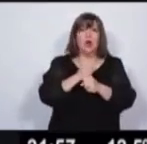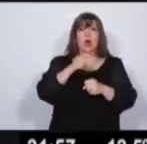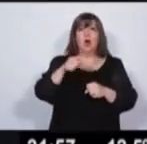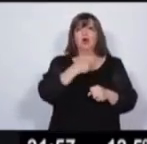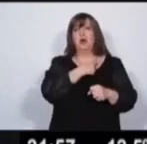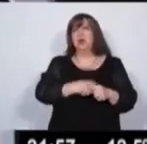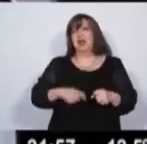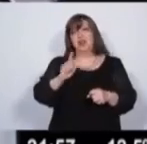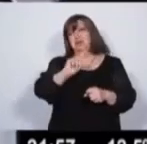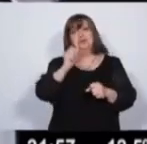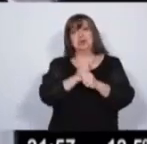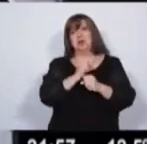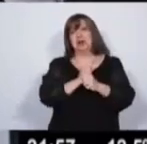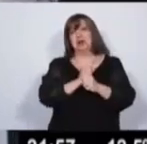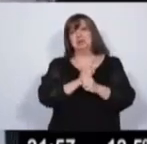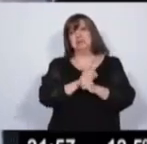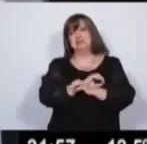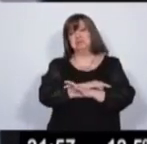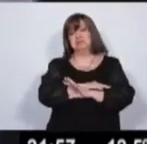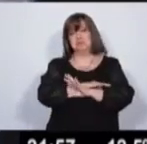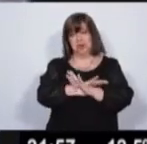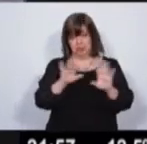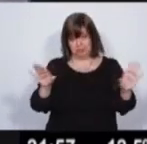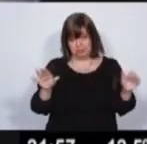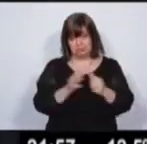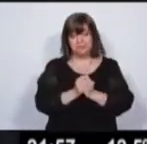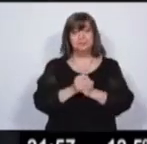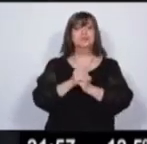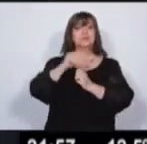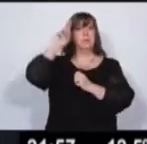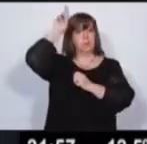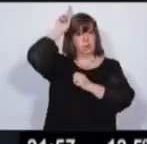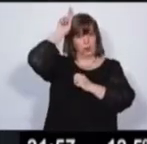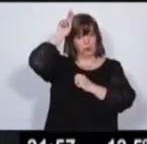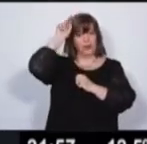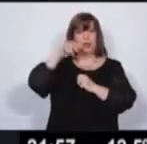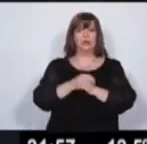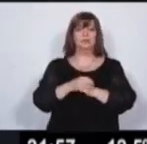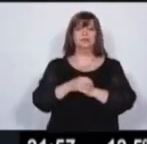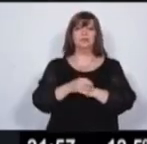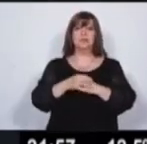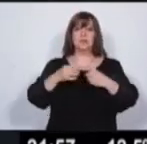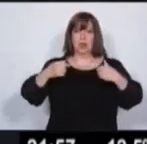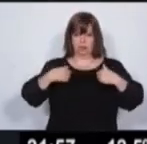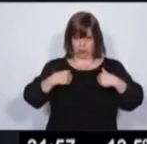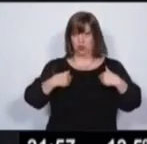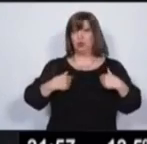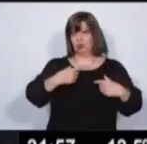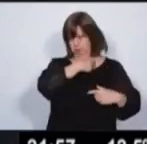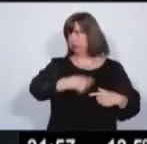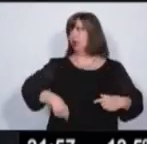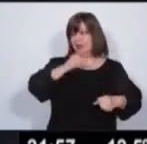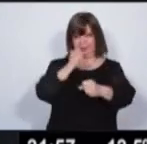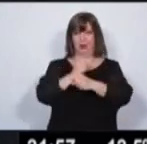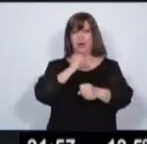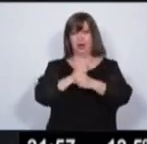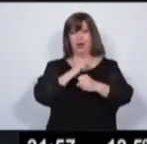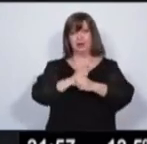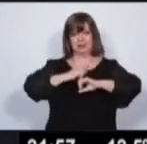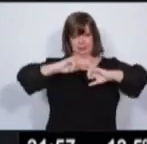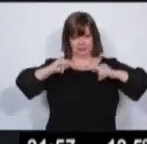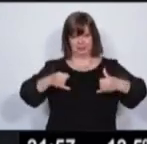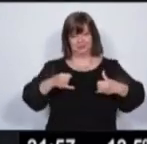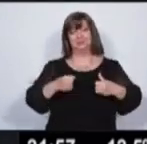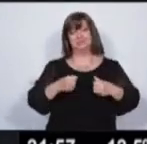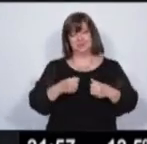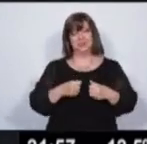trabajan ahora su lugar Alfredo Cornejo acá van a tener un gobernador que trabaja y voy a trabajar